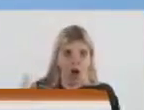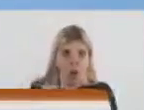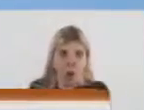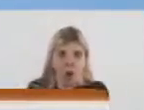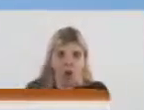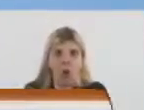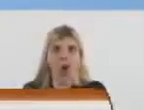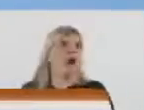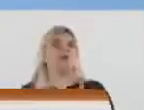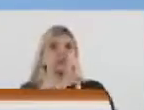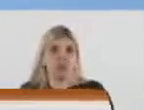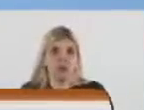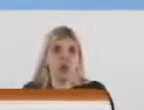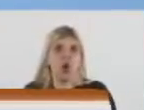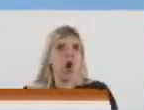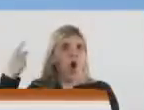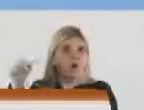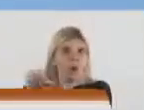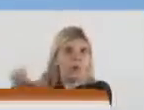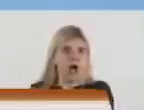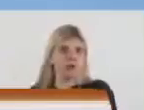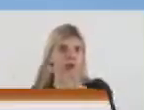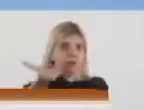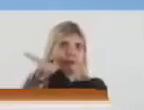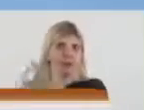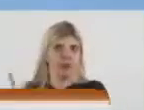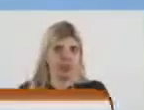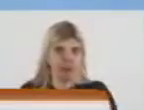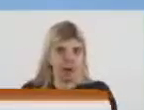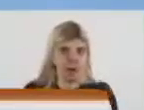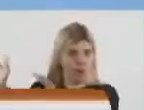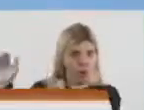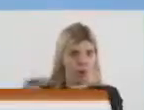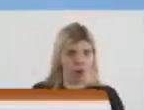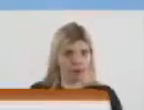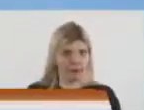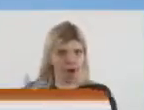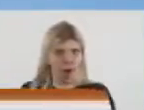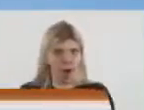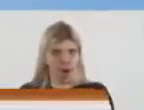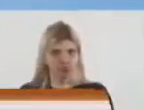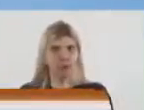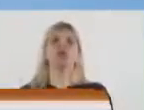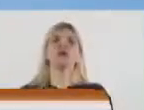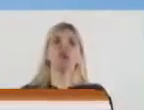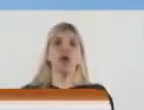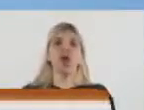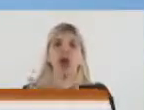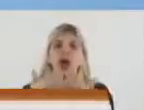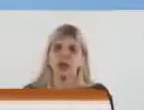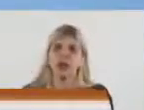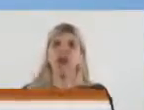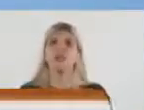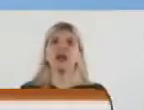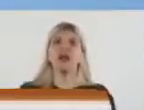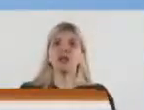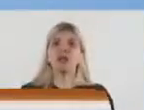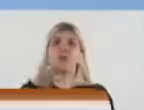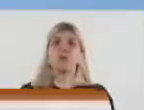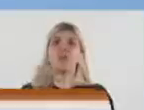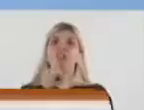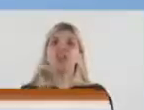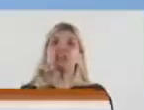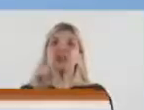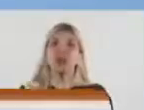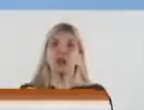que el mundo central quiero especialmente agradecerle al presidente putin porque personalmente